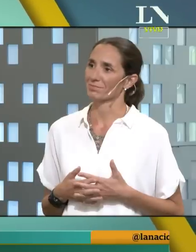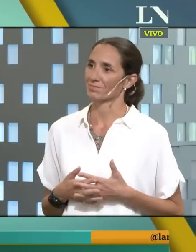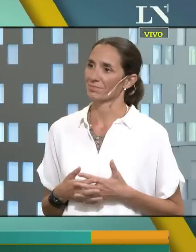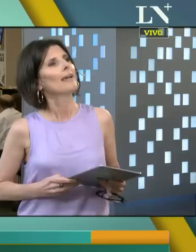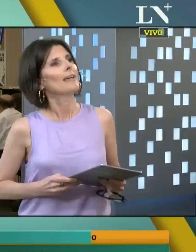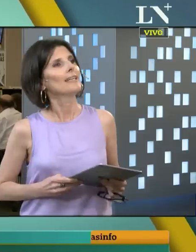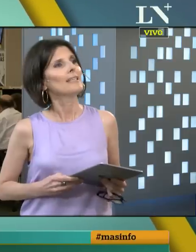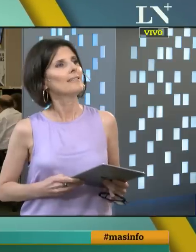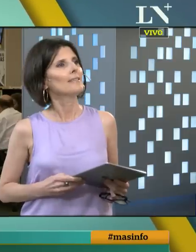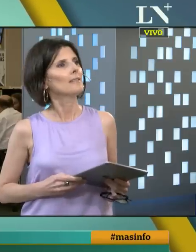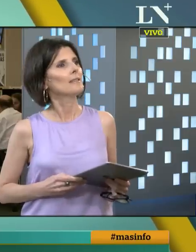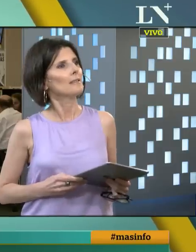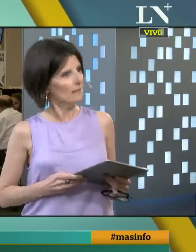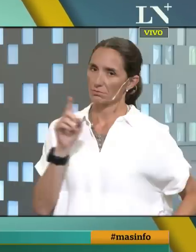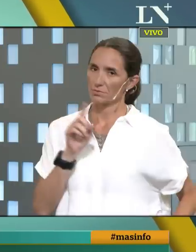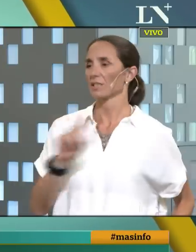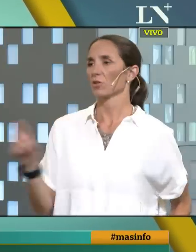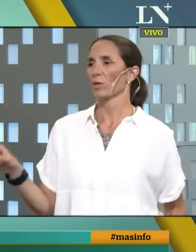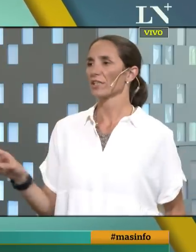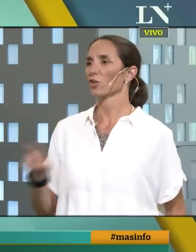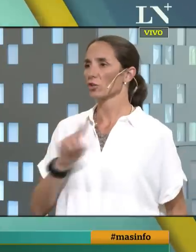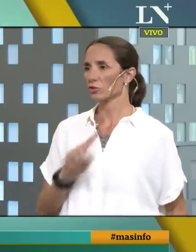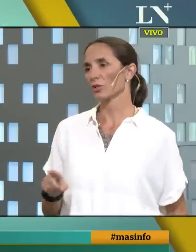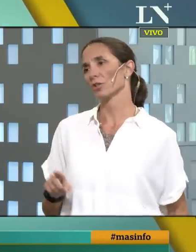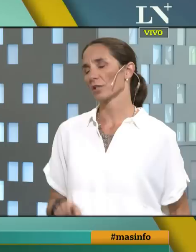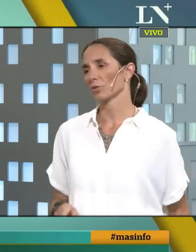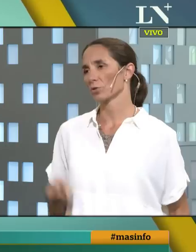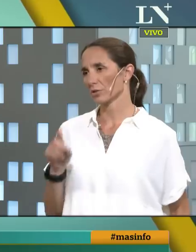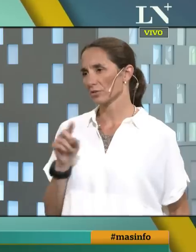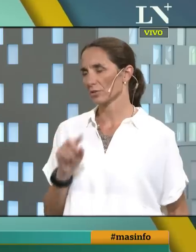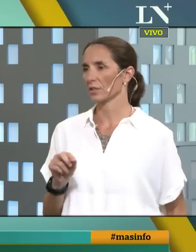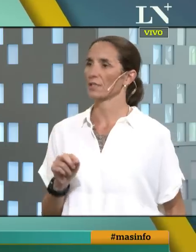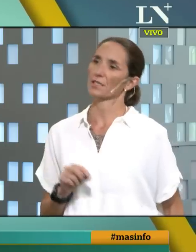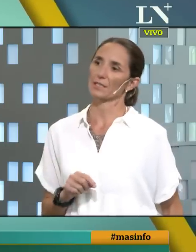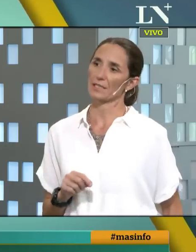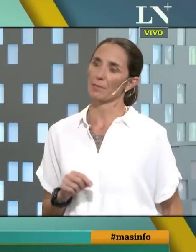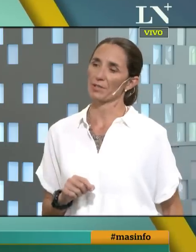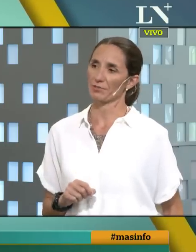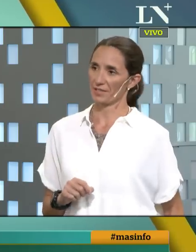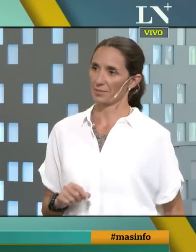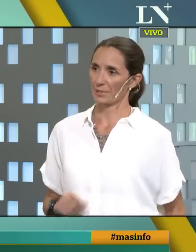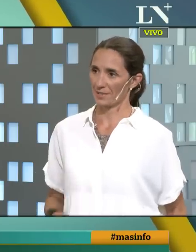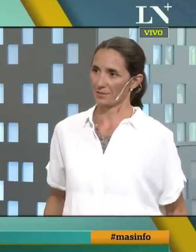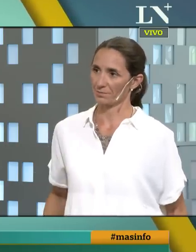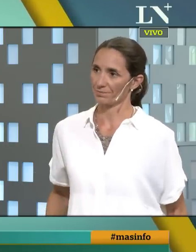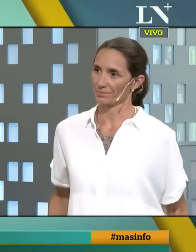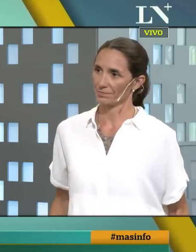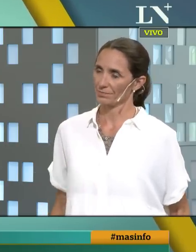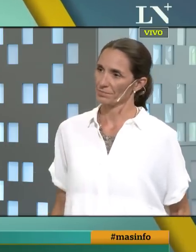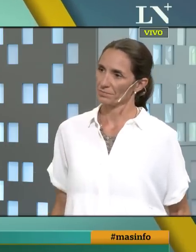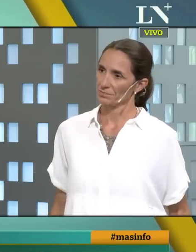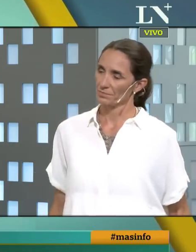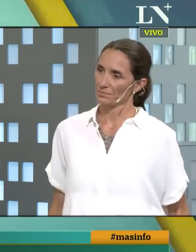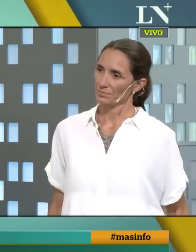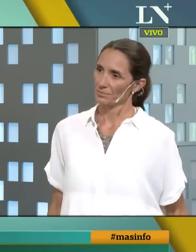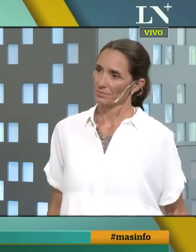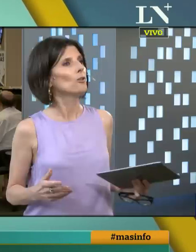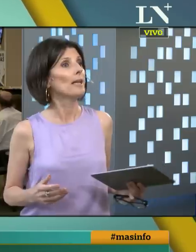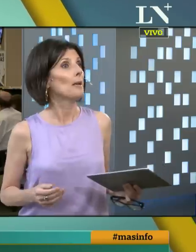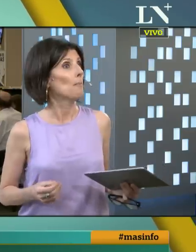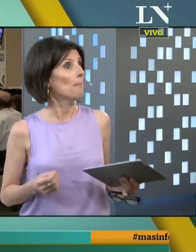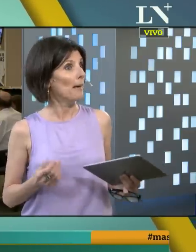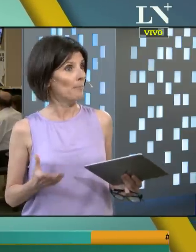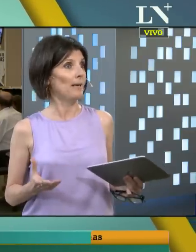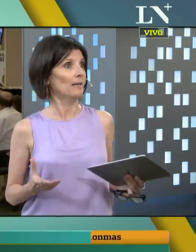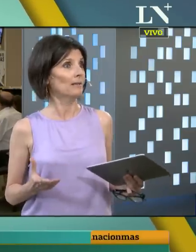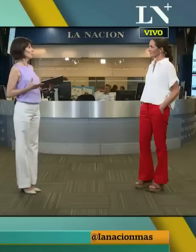oposición. Inés, y les dijo, cuentan con todos los recursos que les pueda ofrecer Brasil. Inés, ¿qué pasa con